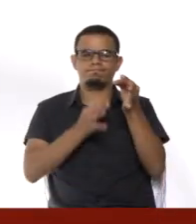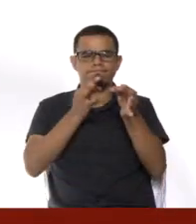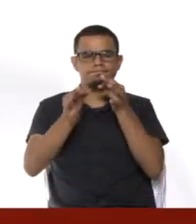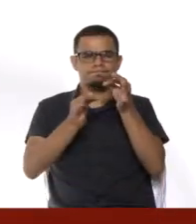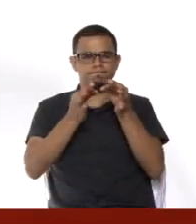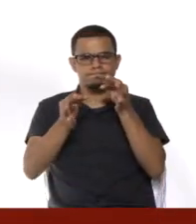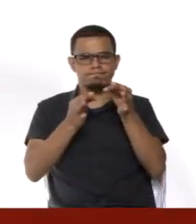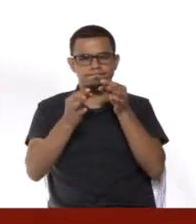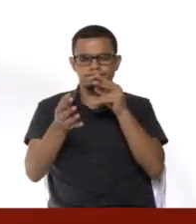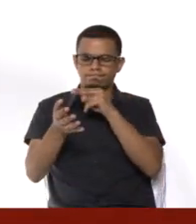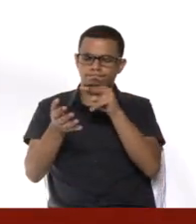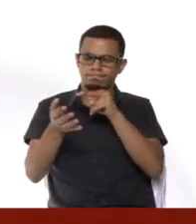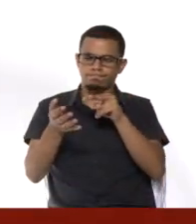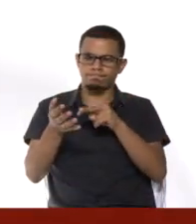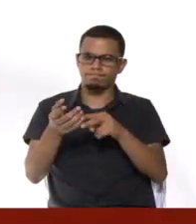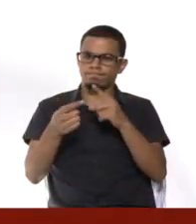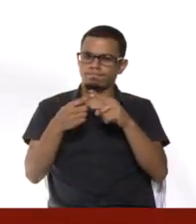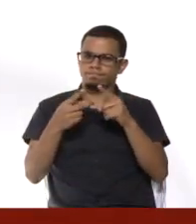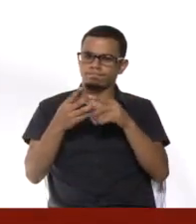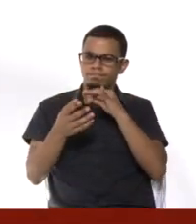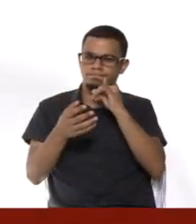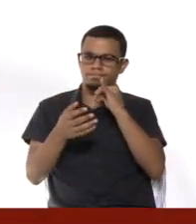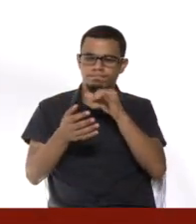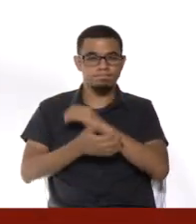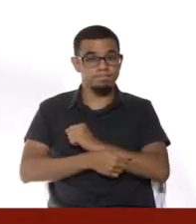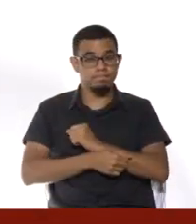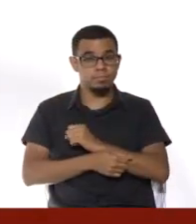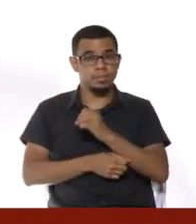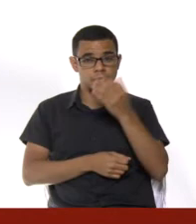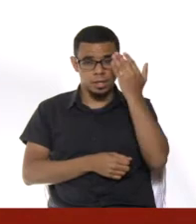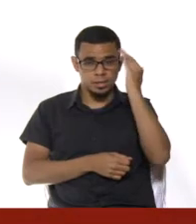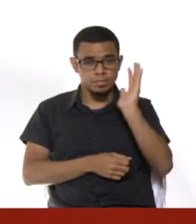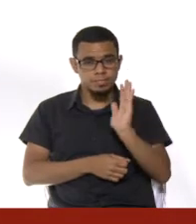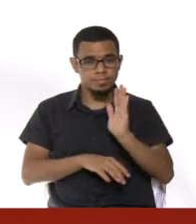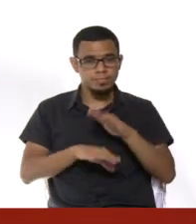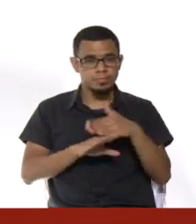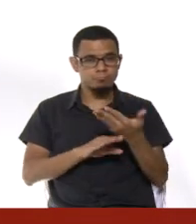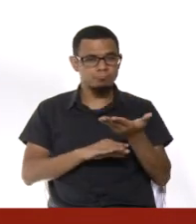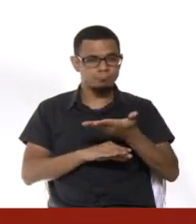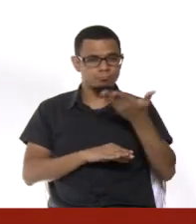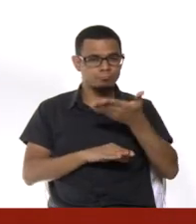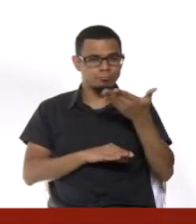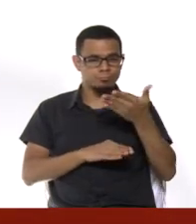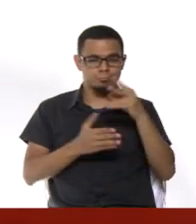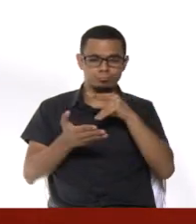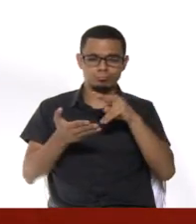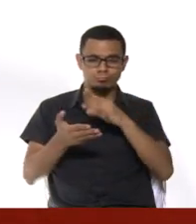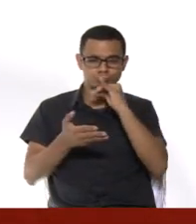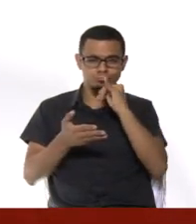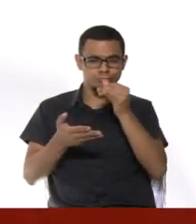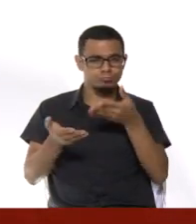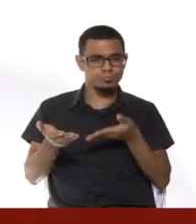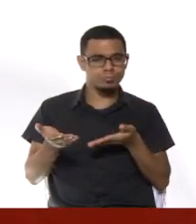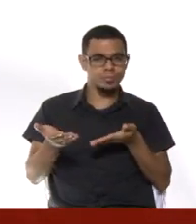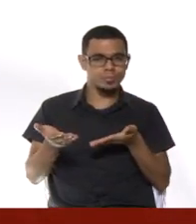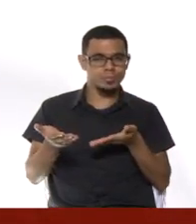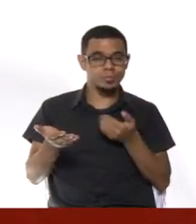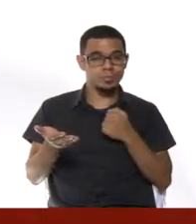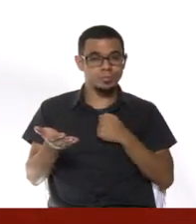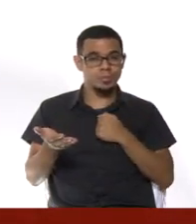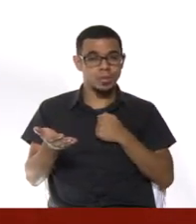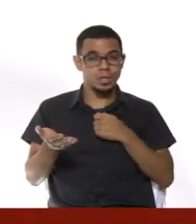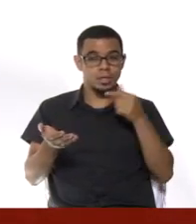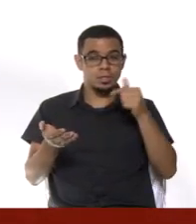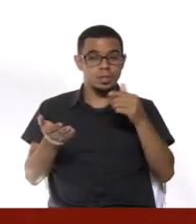Excelente explicación, Daleicy. Vieron que es importante saber para qué podemos utilizar un texto informativo.